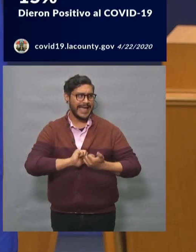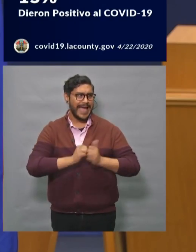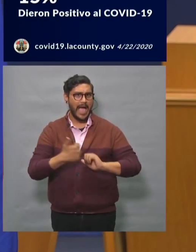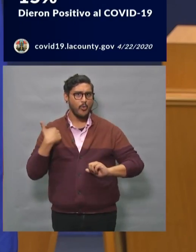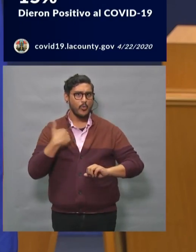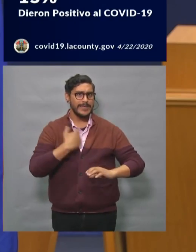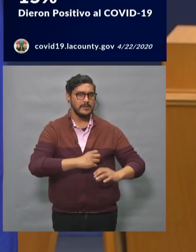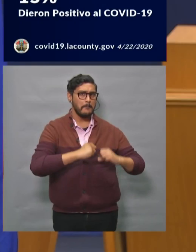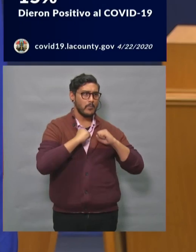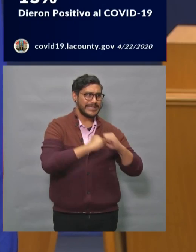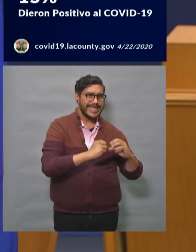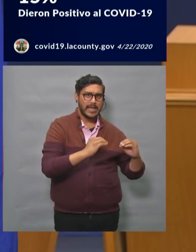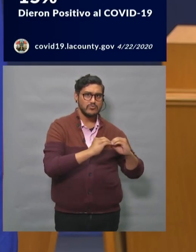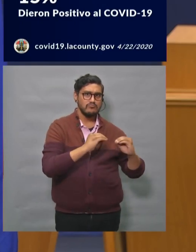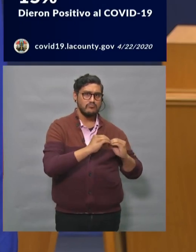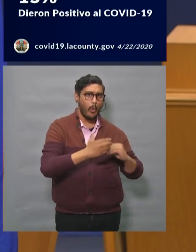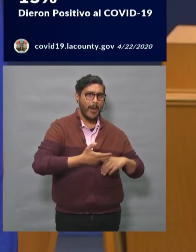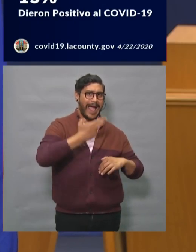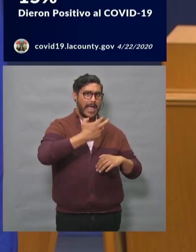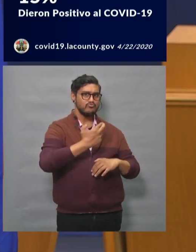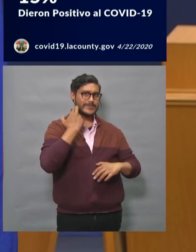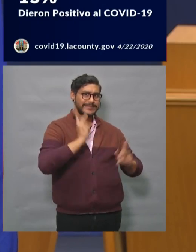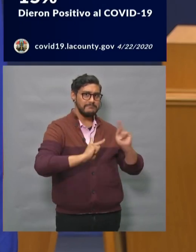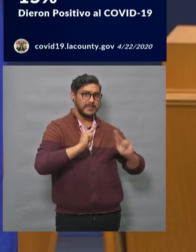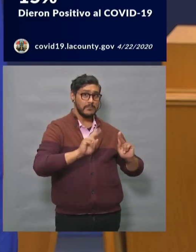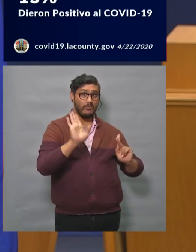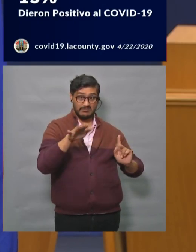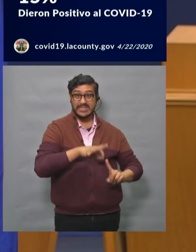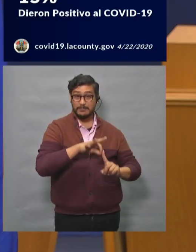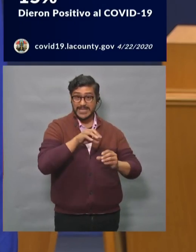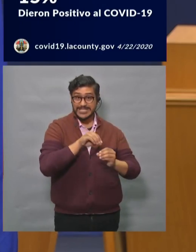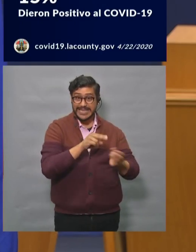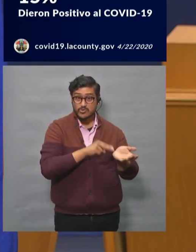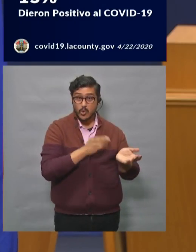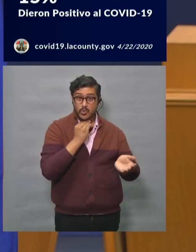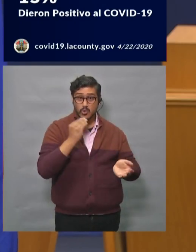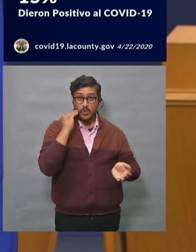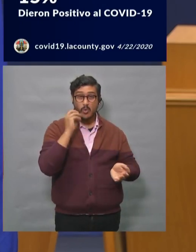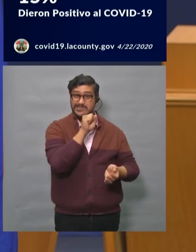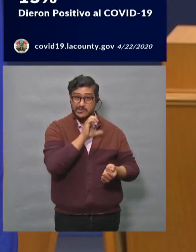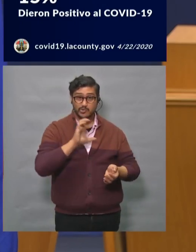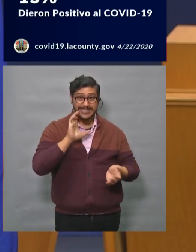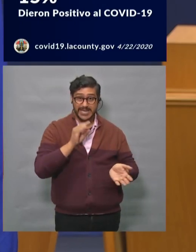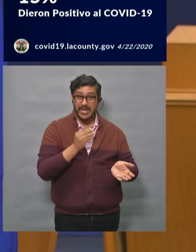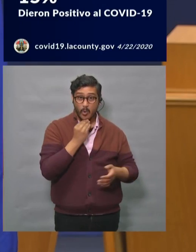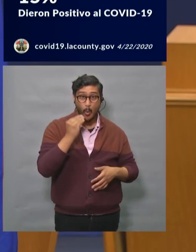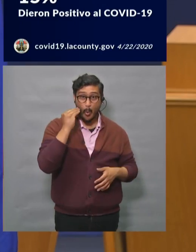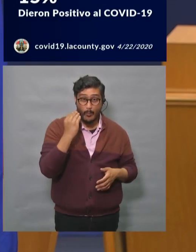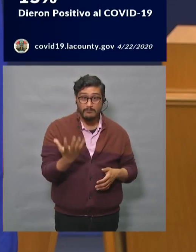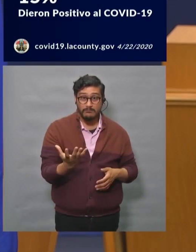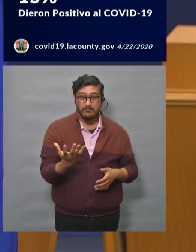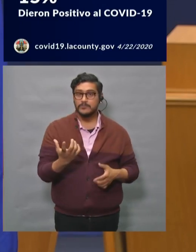más vulnerables en hogares de ancianos. Una estrategia es asegurarnos de que en nuestros hogares